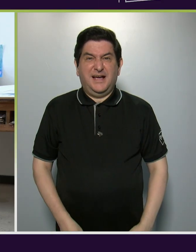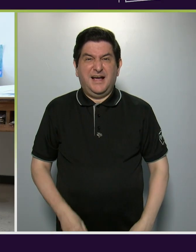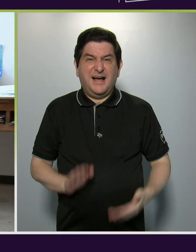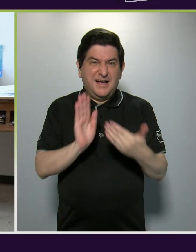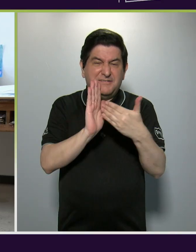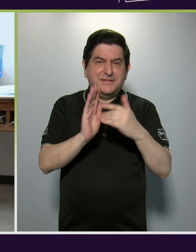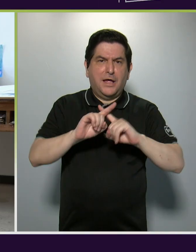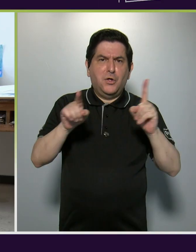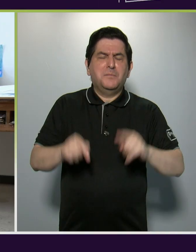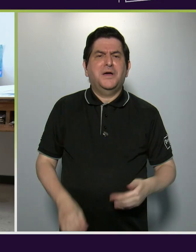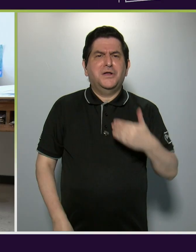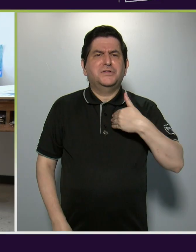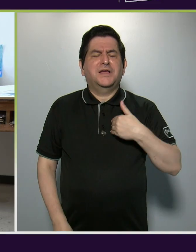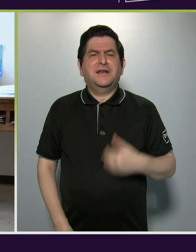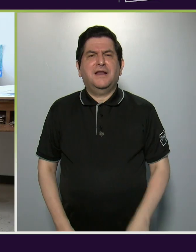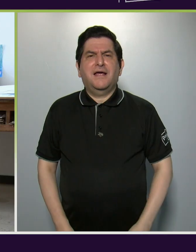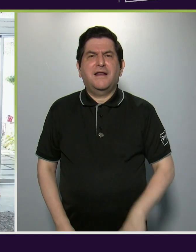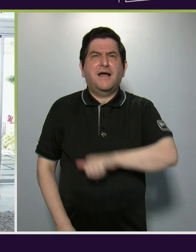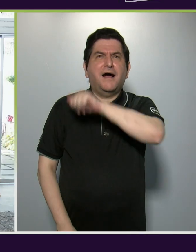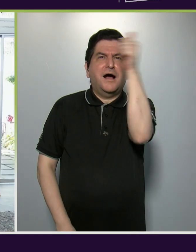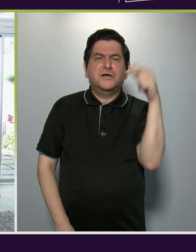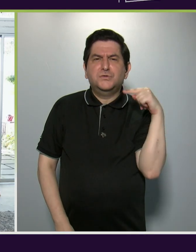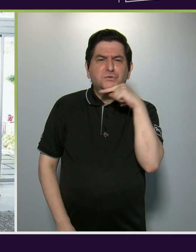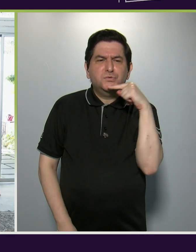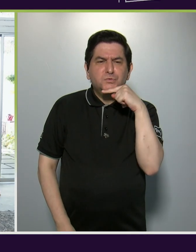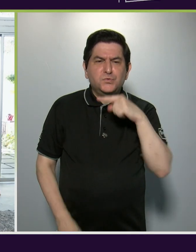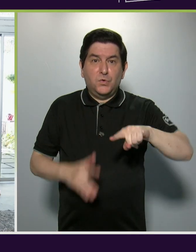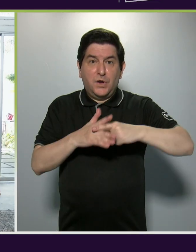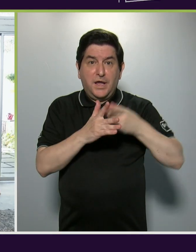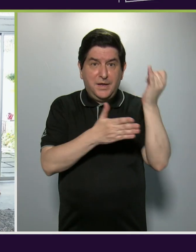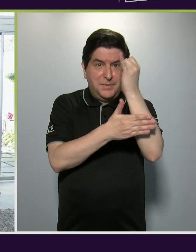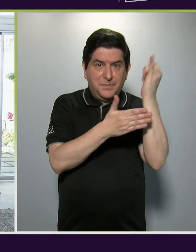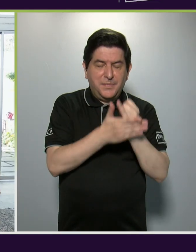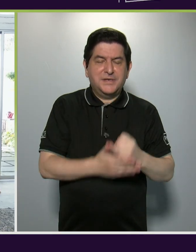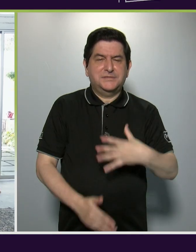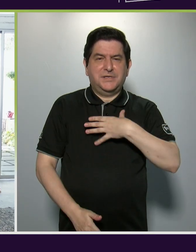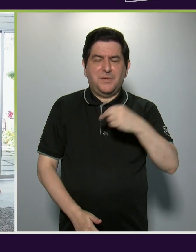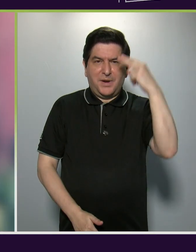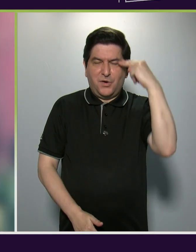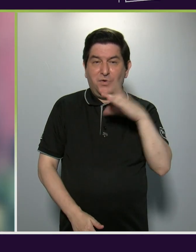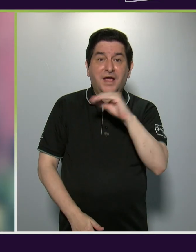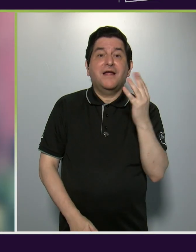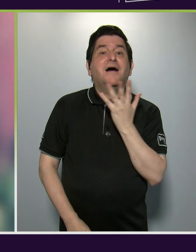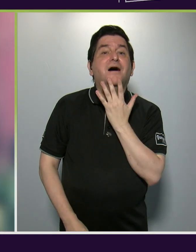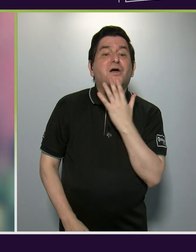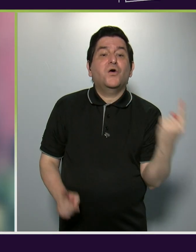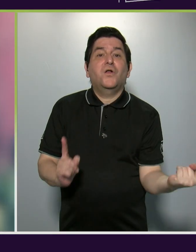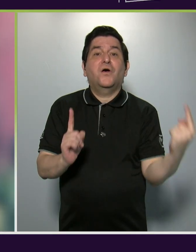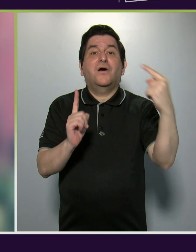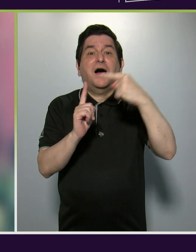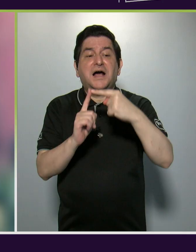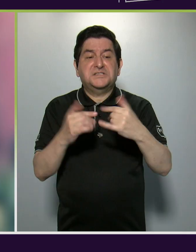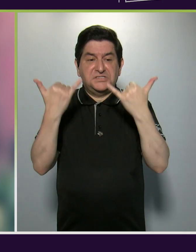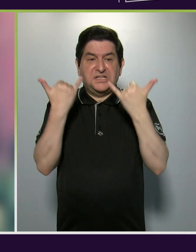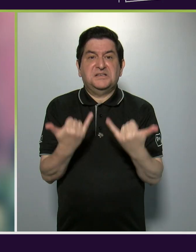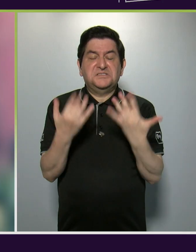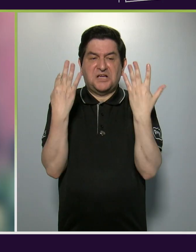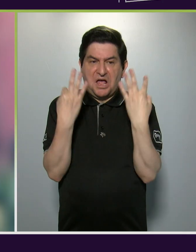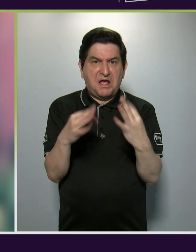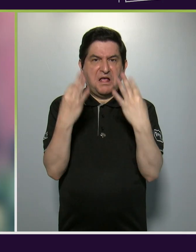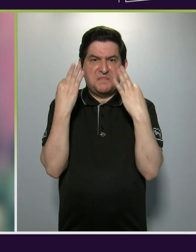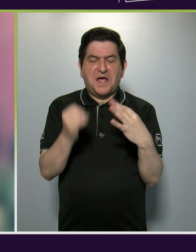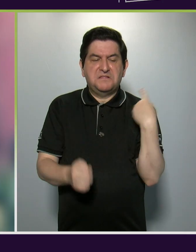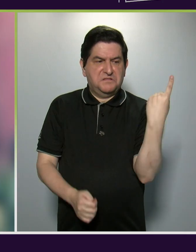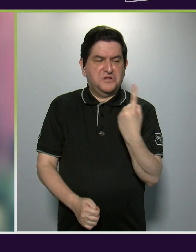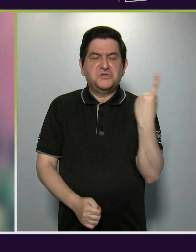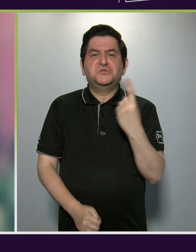azul arriba y de rojo. Entonces empecé a hacer dibujos en blanco y negro con un poquito de color, hasta que de pronto me animé a hacer solo de